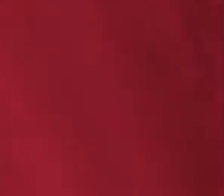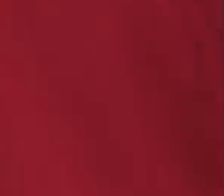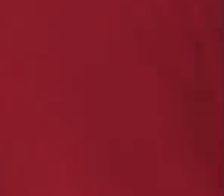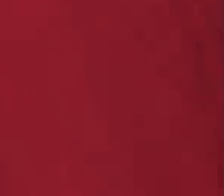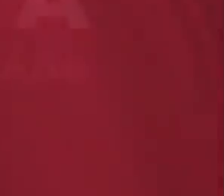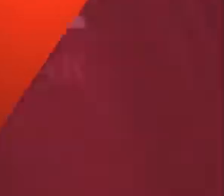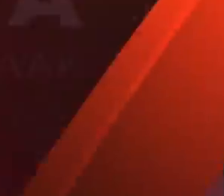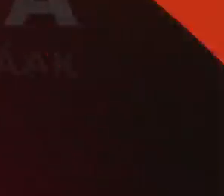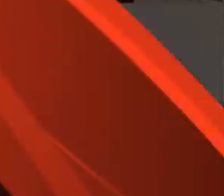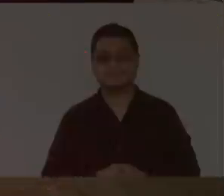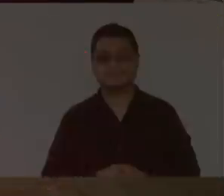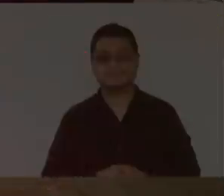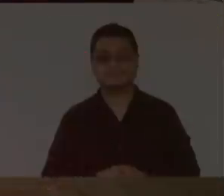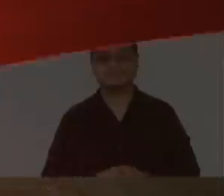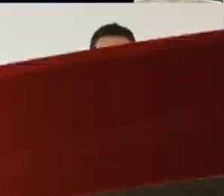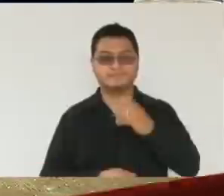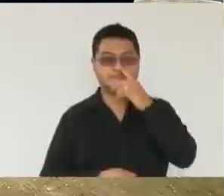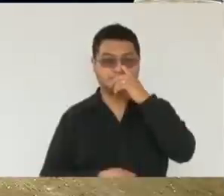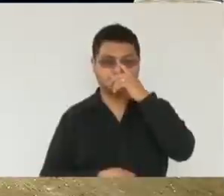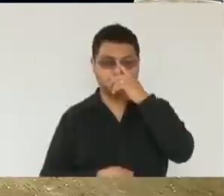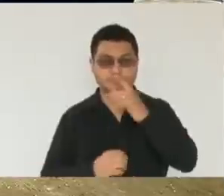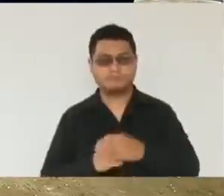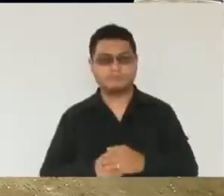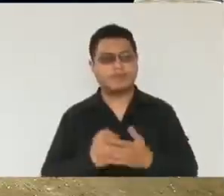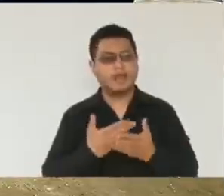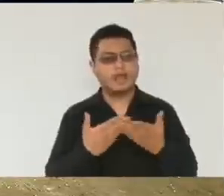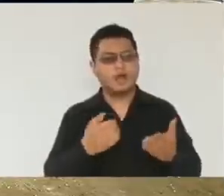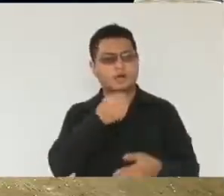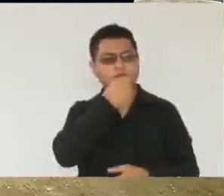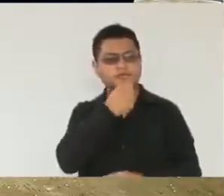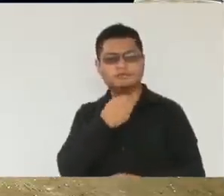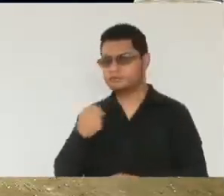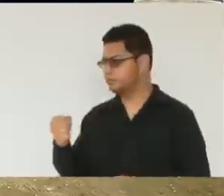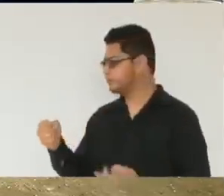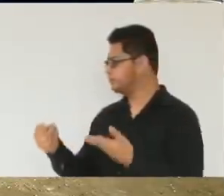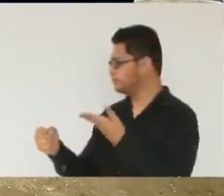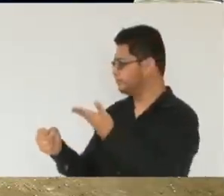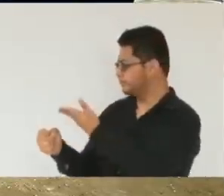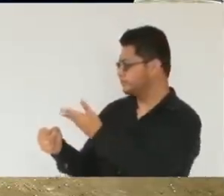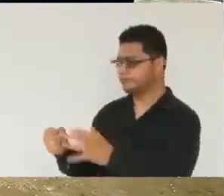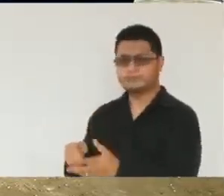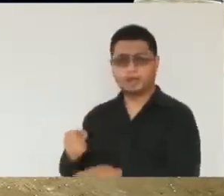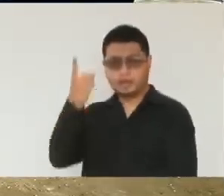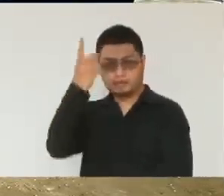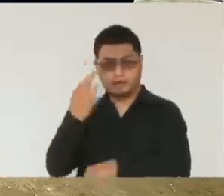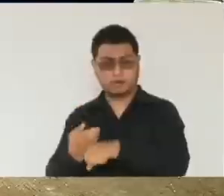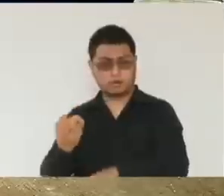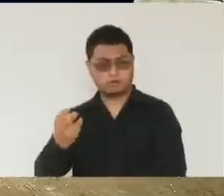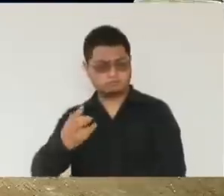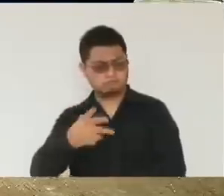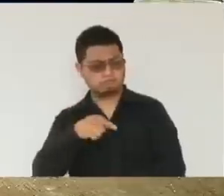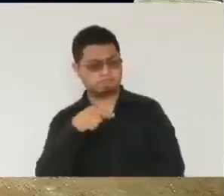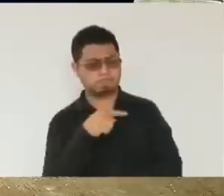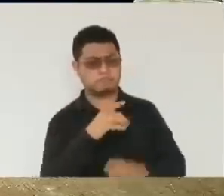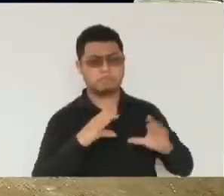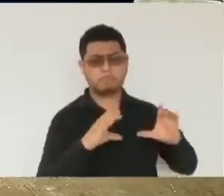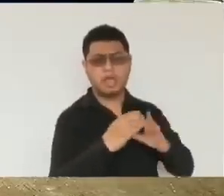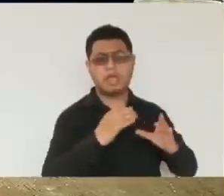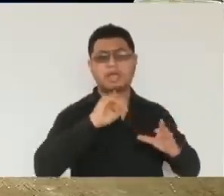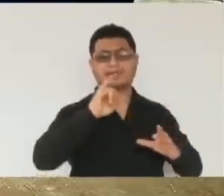Gobierno de México. Y a continuación hace uso de la palabra el director general de INDI